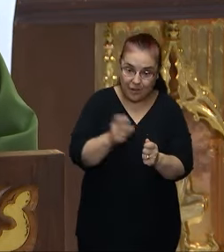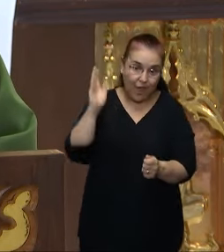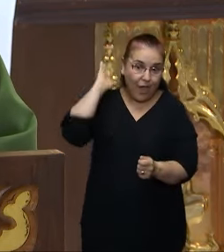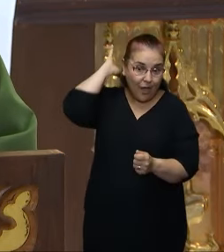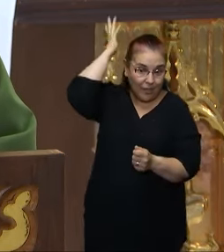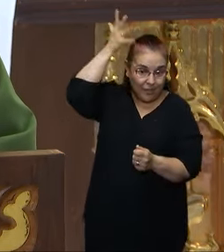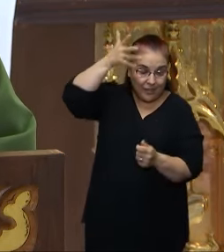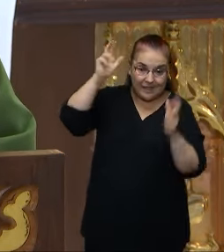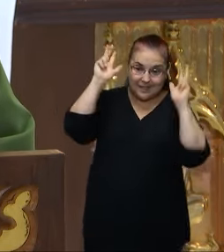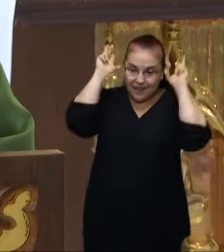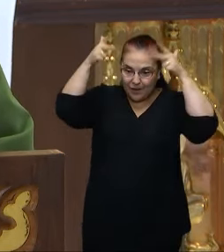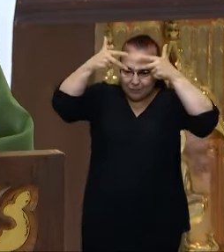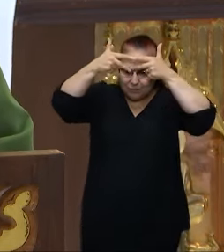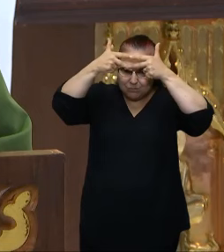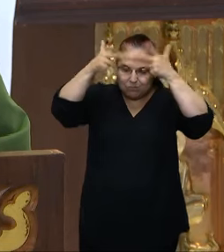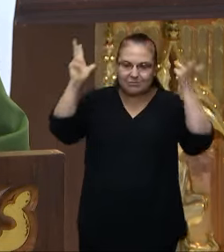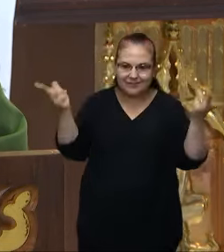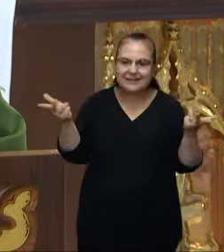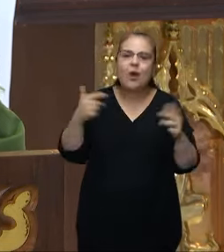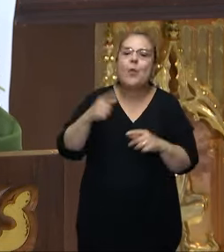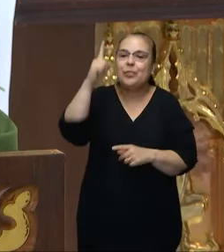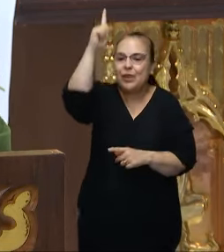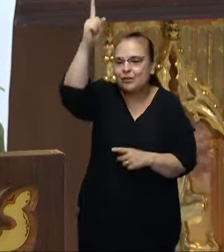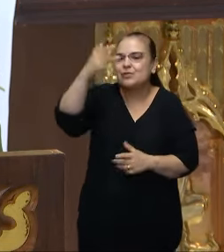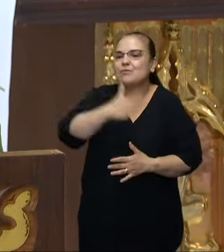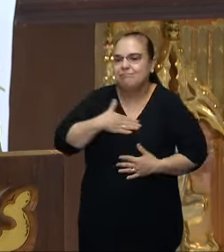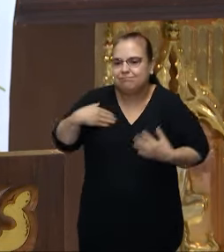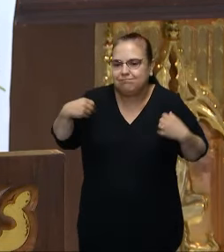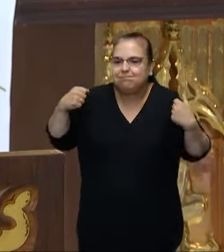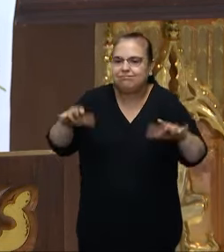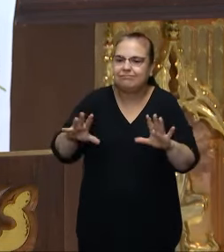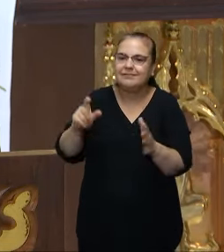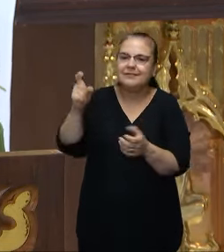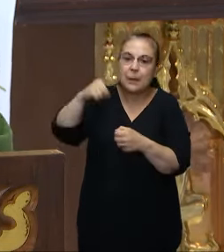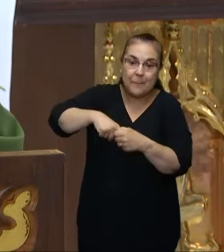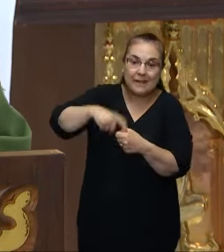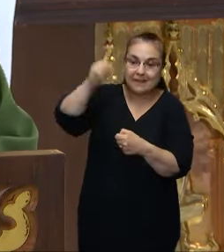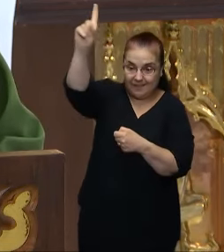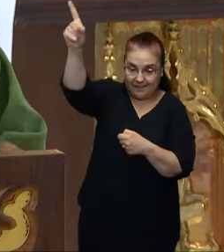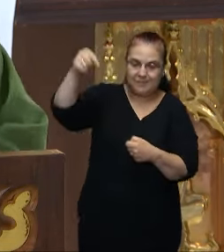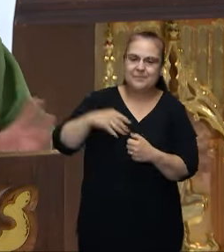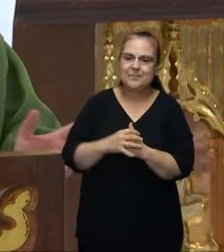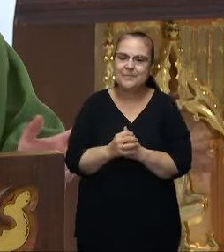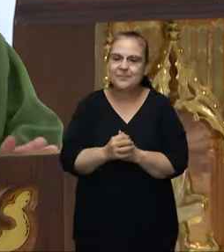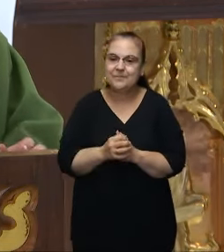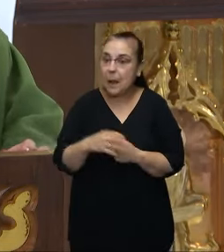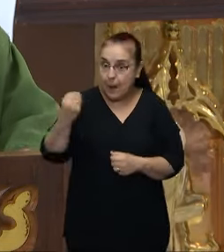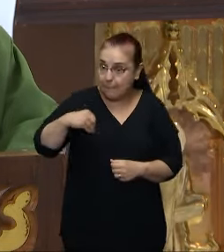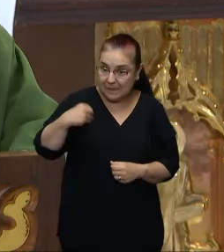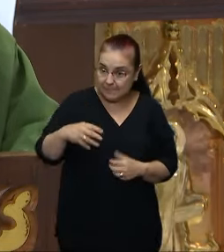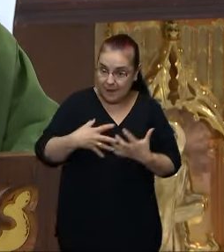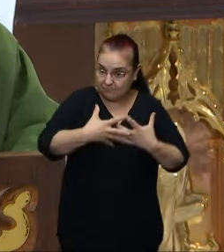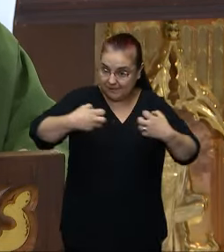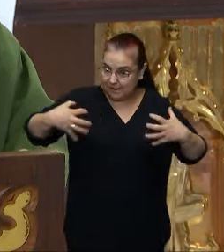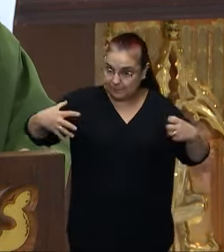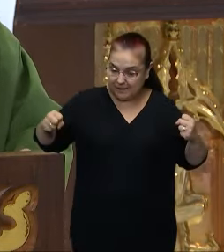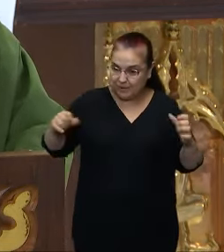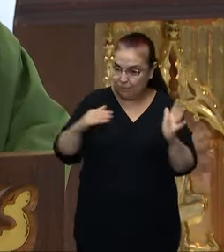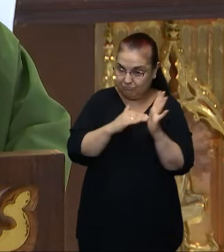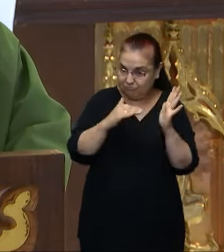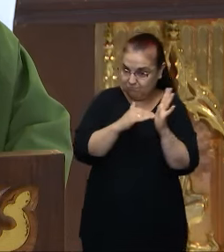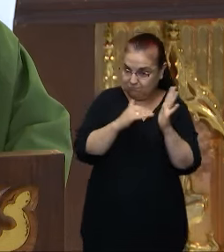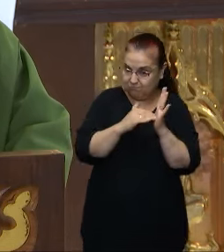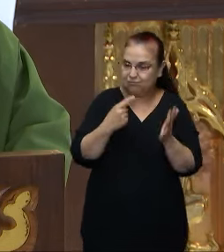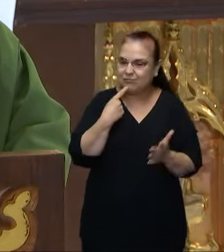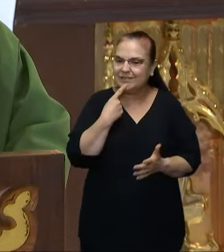y a Dios lo que es de Dios lo habréis oído muchas veces y otra que es la misma expresión pero dicha de otra